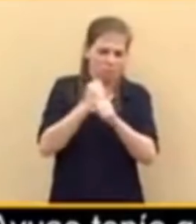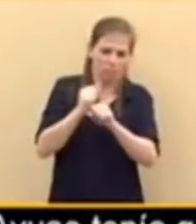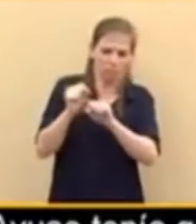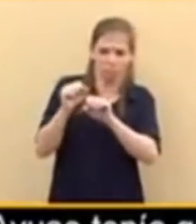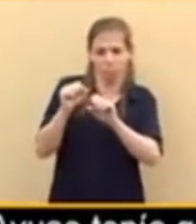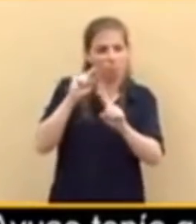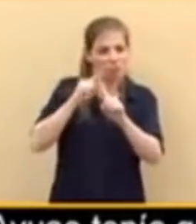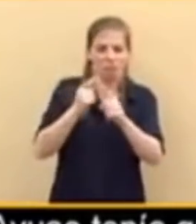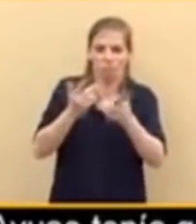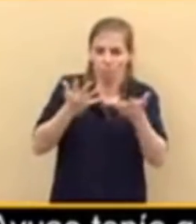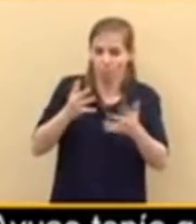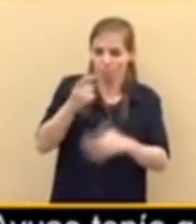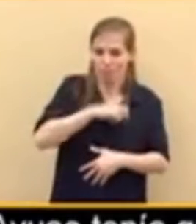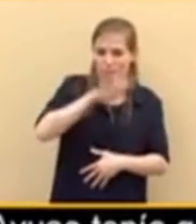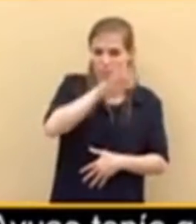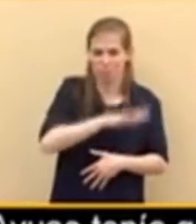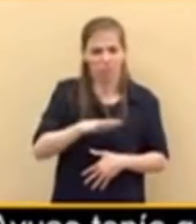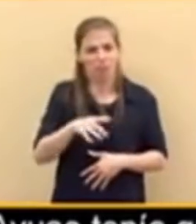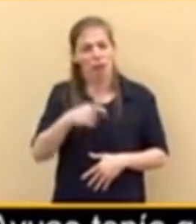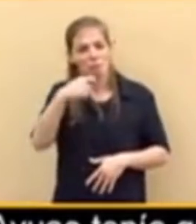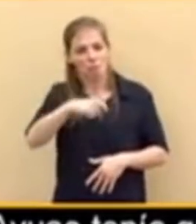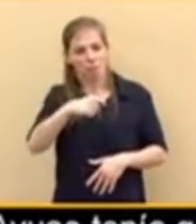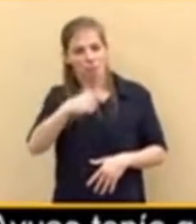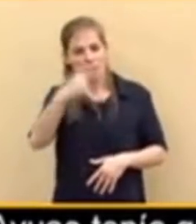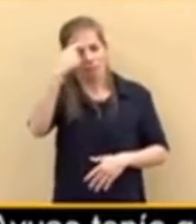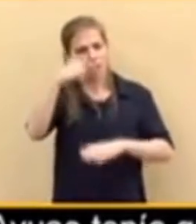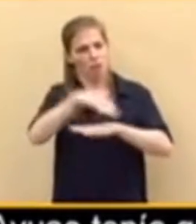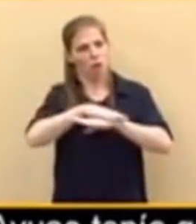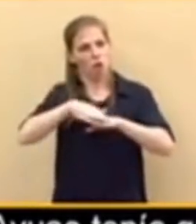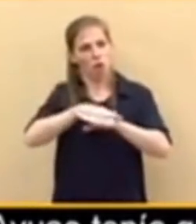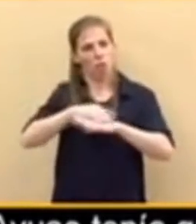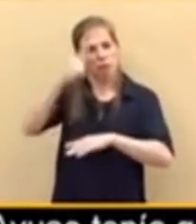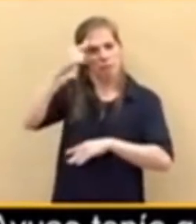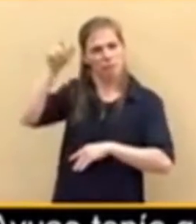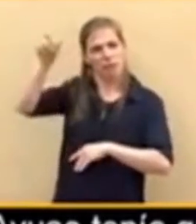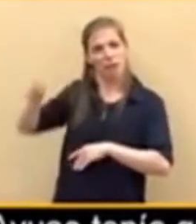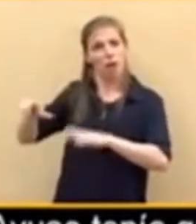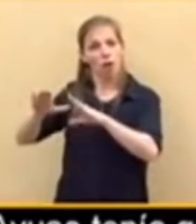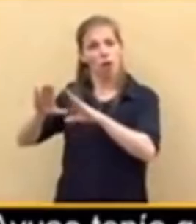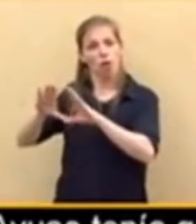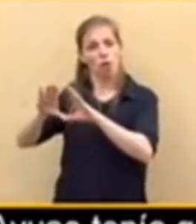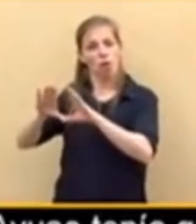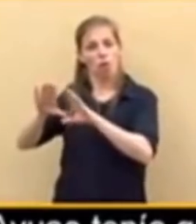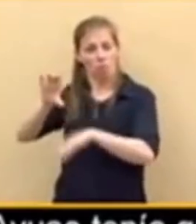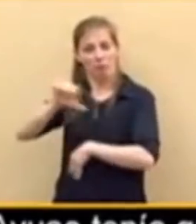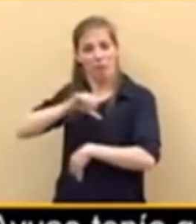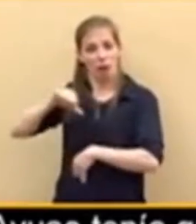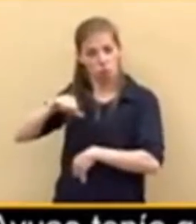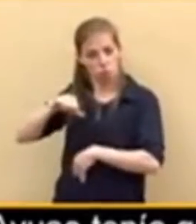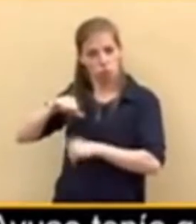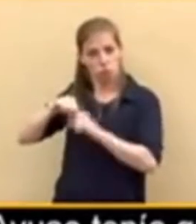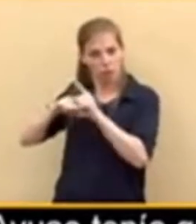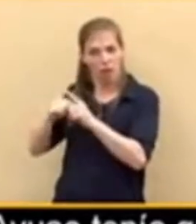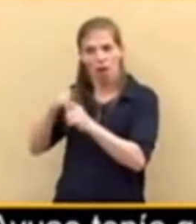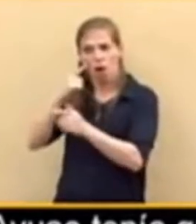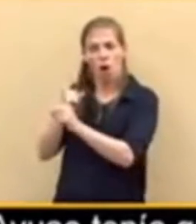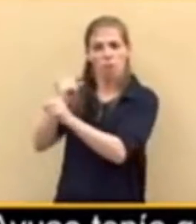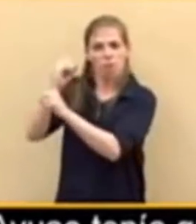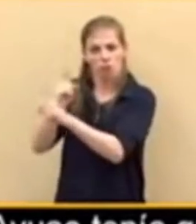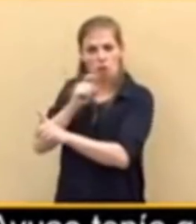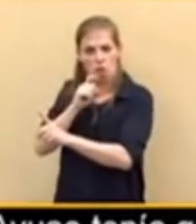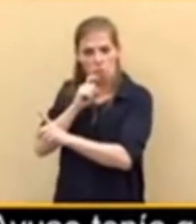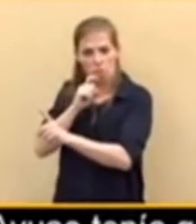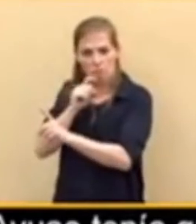española. Muy importante, pero una comunidad autónoma española, no el conjunto de los españoles. Mire, la última vez que estuve usted por aquí,